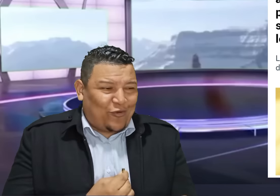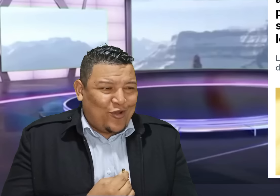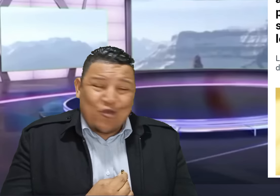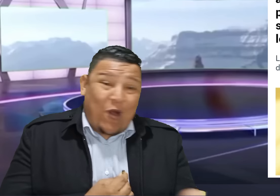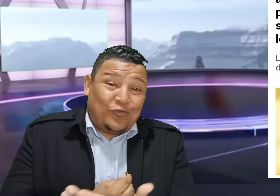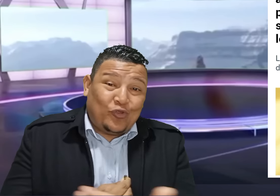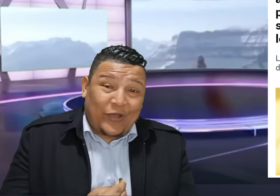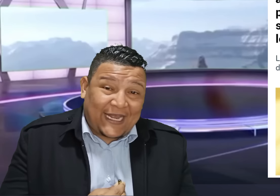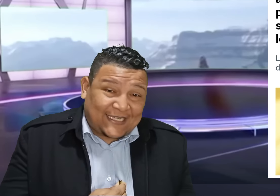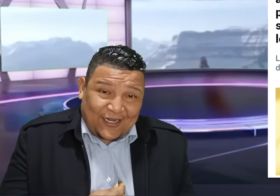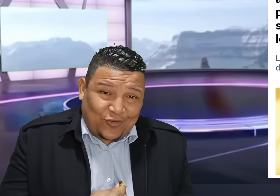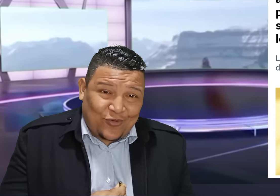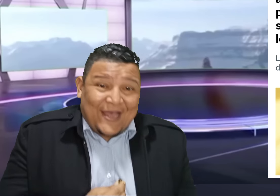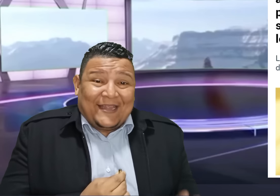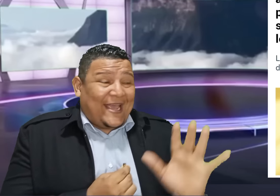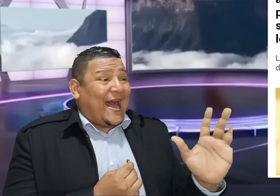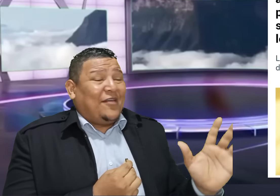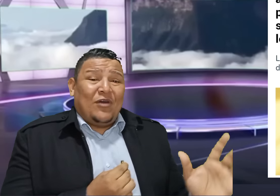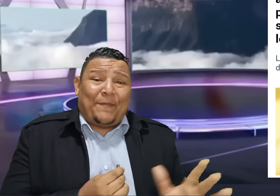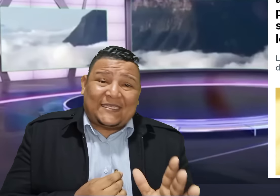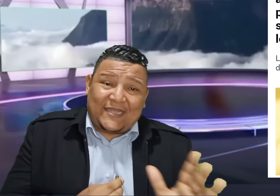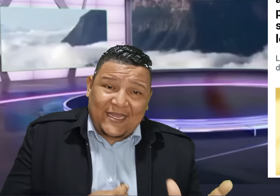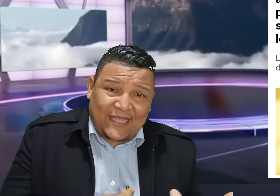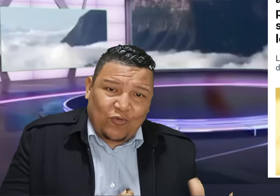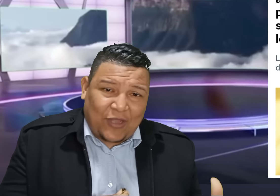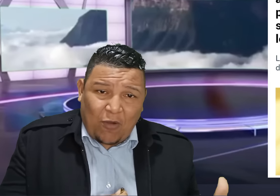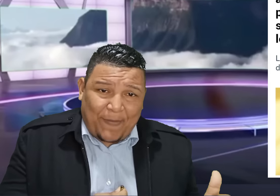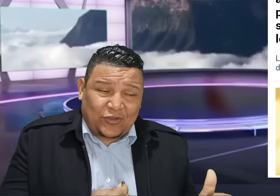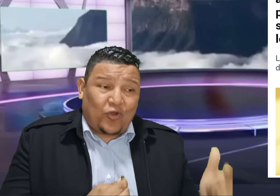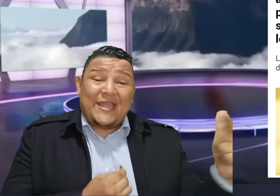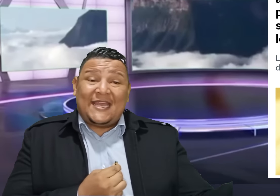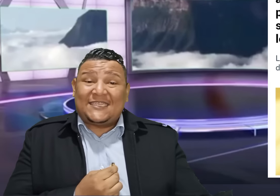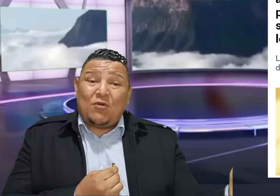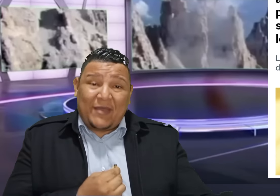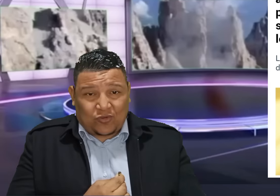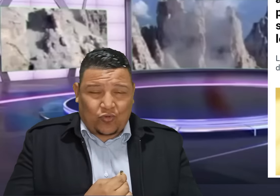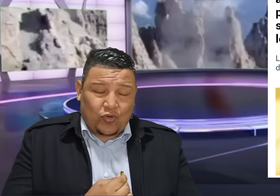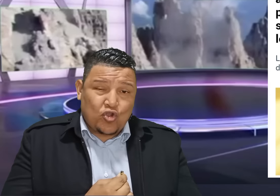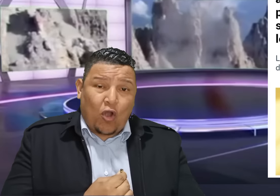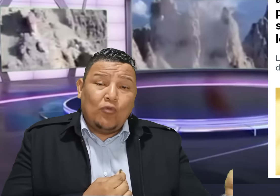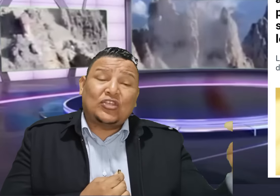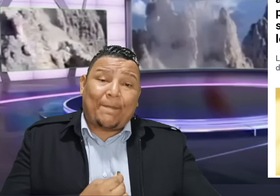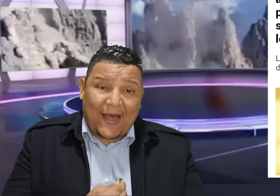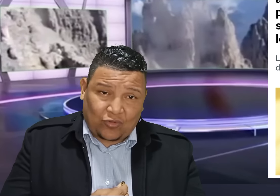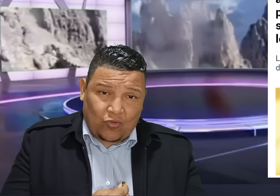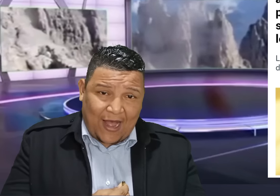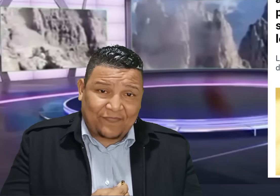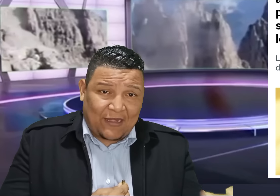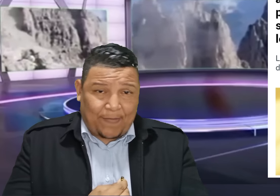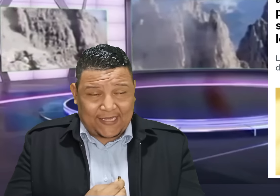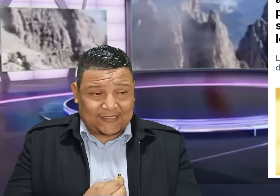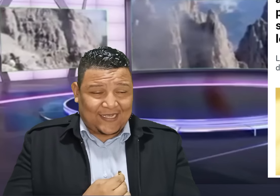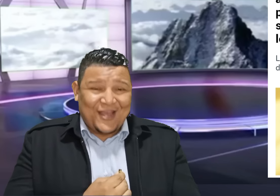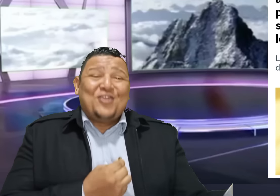encontrado cuando no era cierto dejando al presidente gustavo petro en ese momento como un zapato